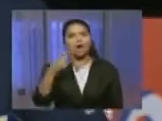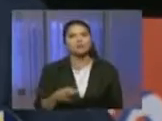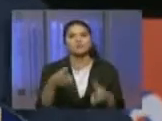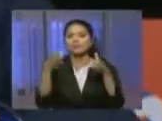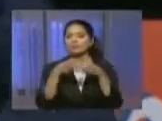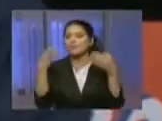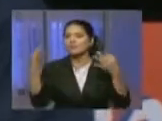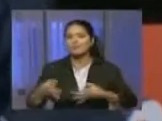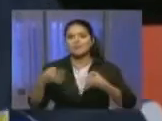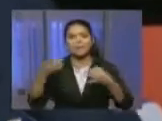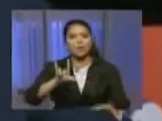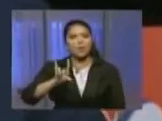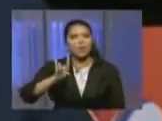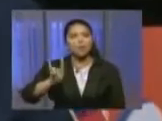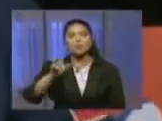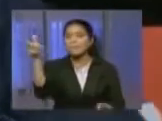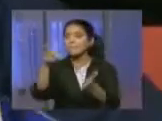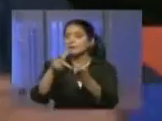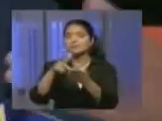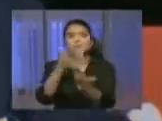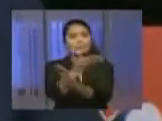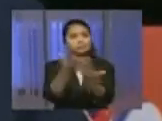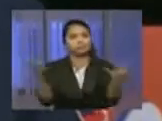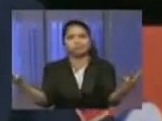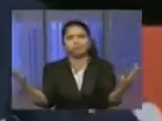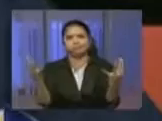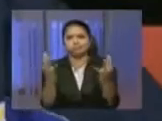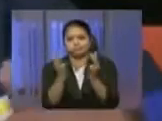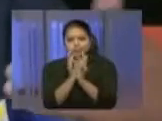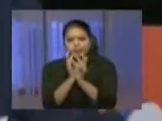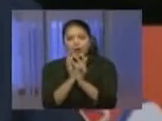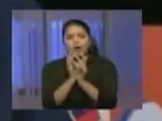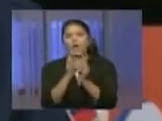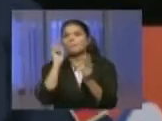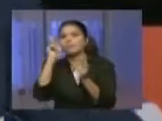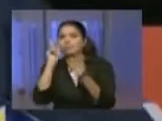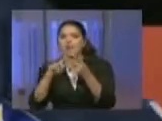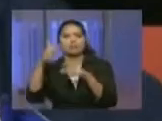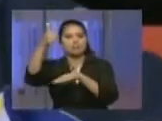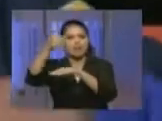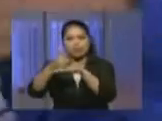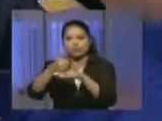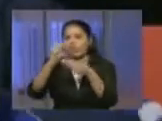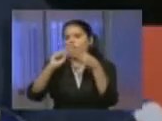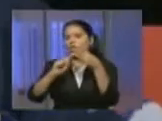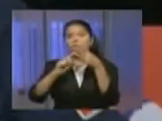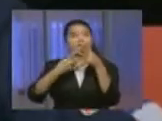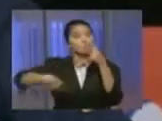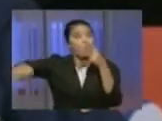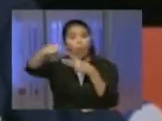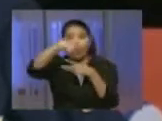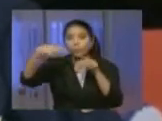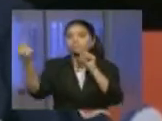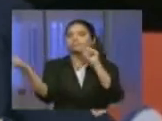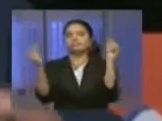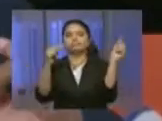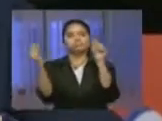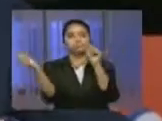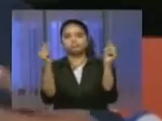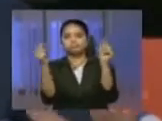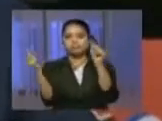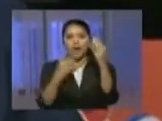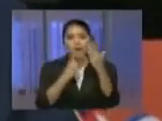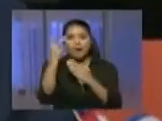lunes donde participan todos los planificadores de alto rendimiento entrenadores directores técnicos y debatimos todo lo que tiene que ver con la